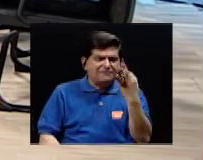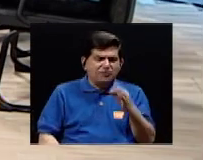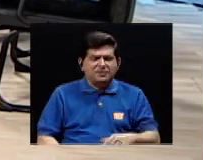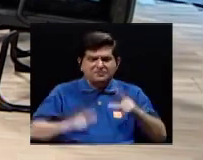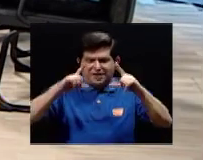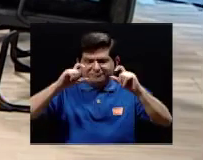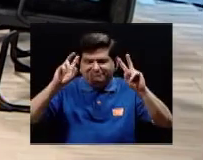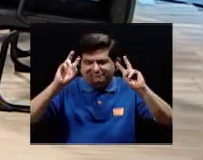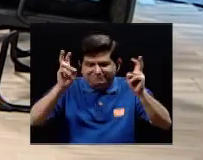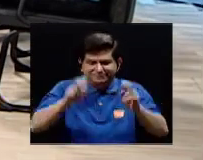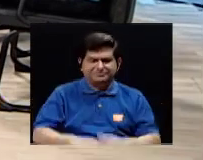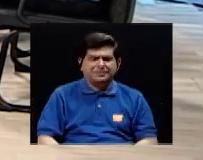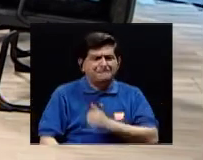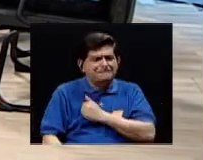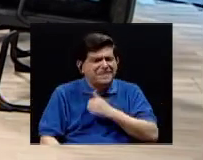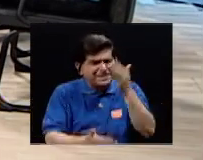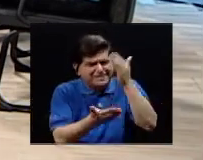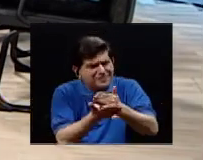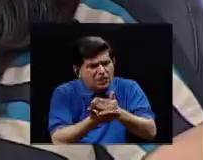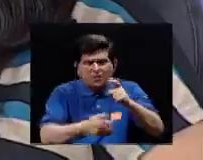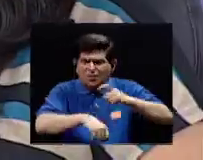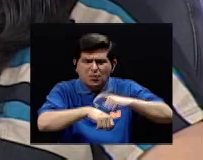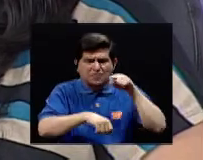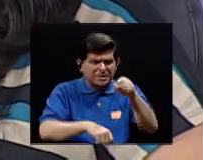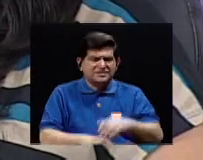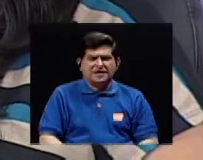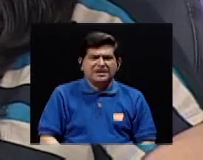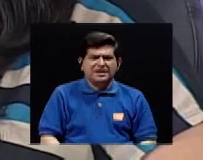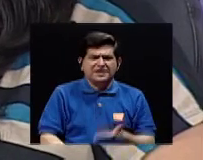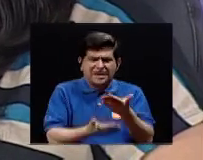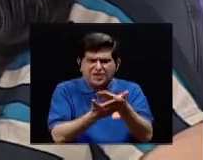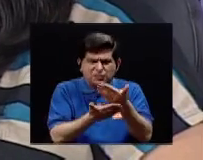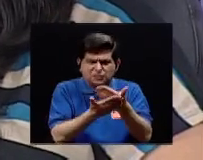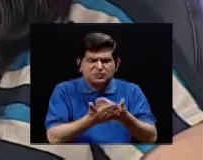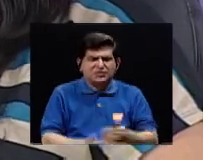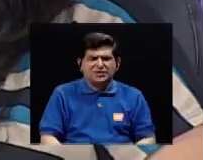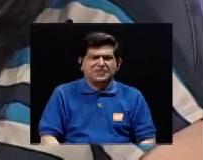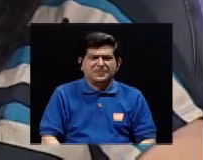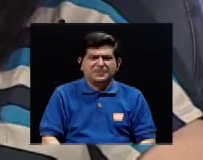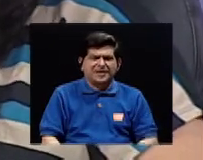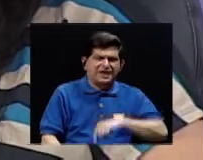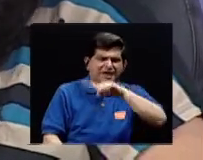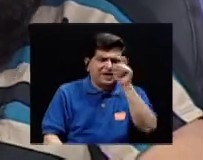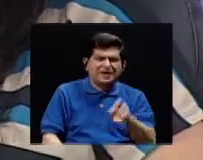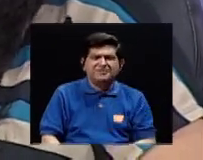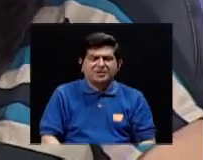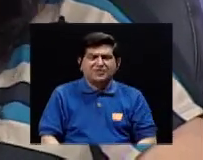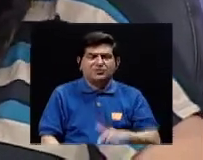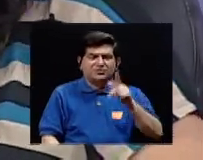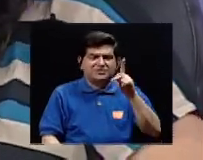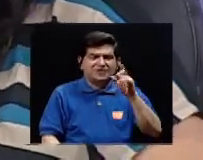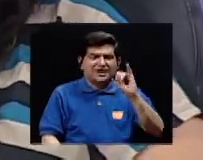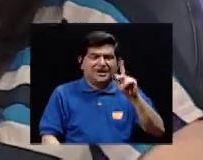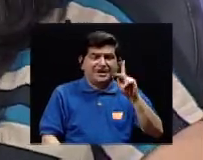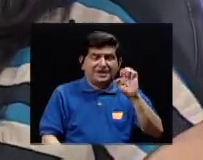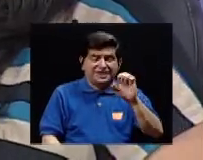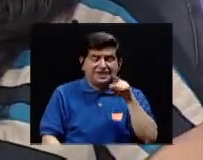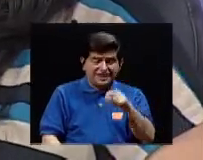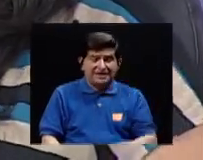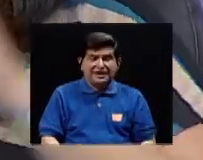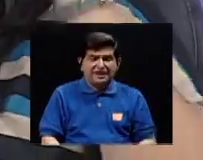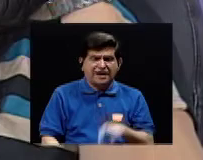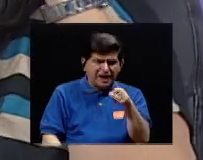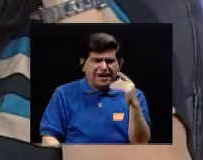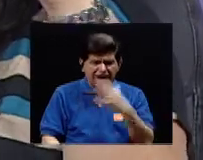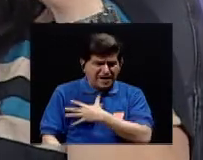manera precisamente, perdón que te interrumpa, hay un momento en el que ella se prueba los lentes y le pregunta a Quique, que está en la cámara,